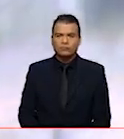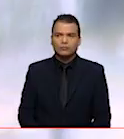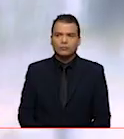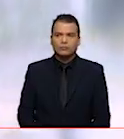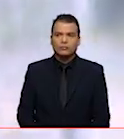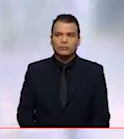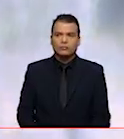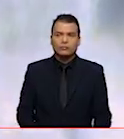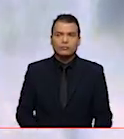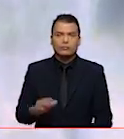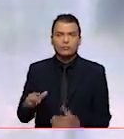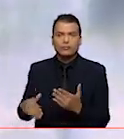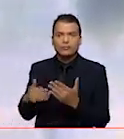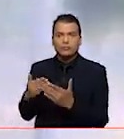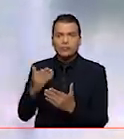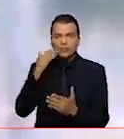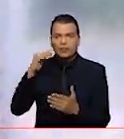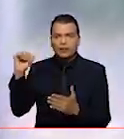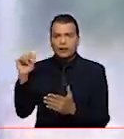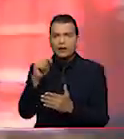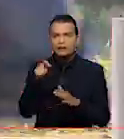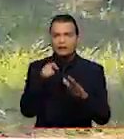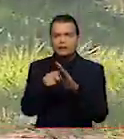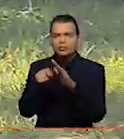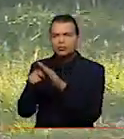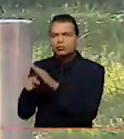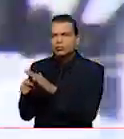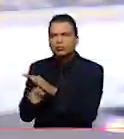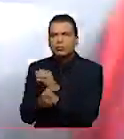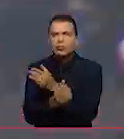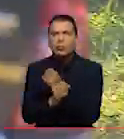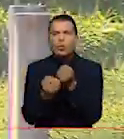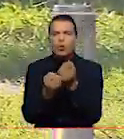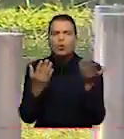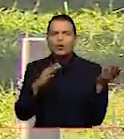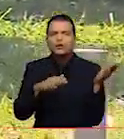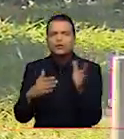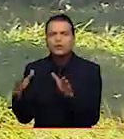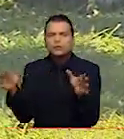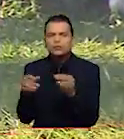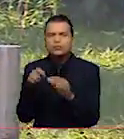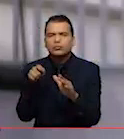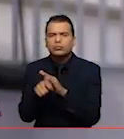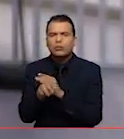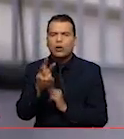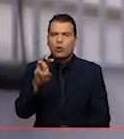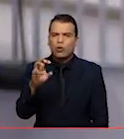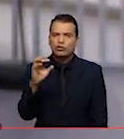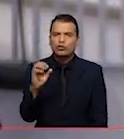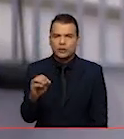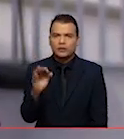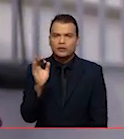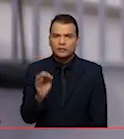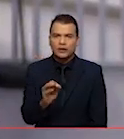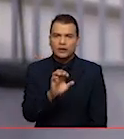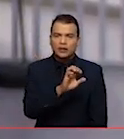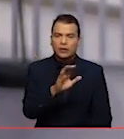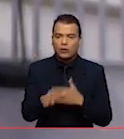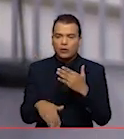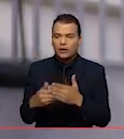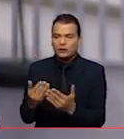Ya son 80 las mujeres asesinadas en el Valle del Cauca entre el 1 de enero y 15 de noviembre de este año. 21 ya tipificadas